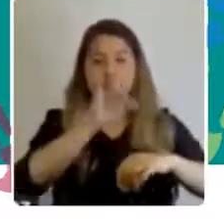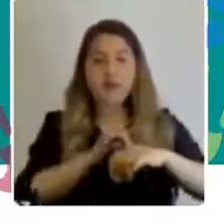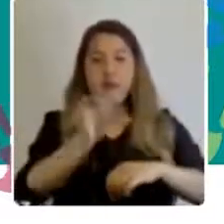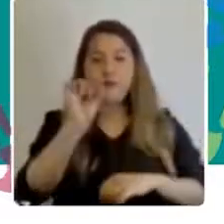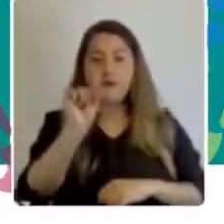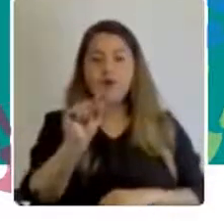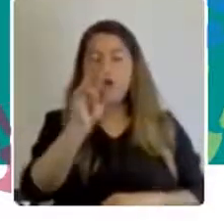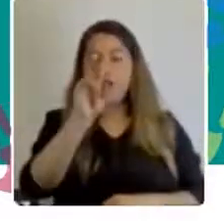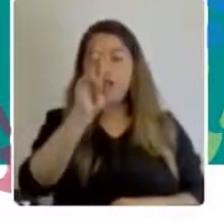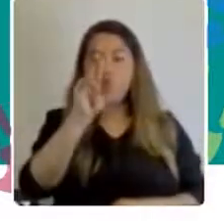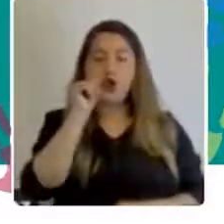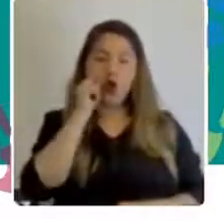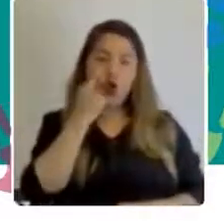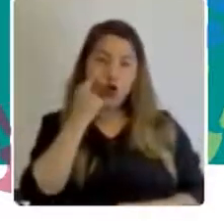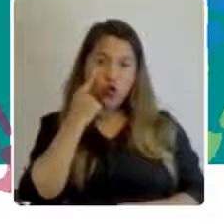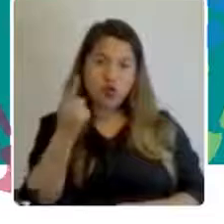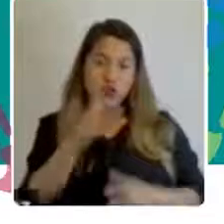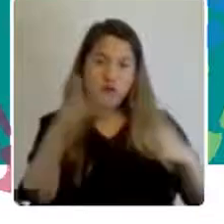Muchas gracias.